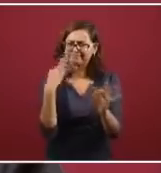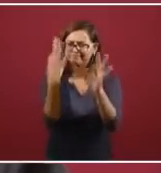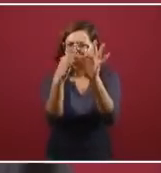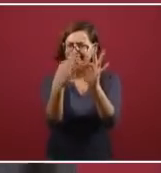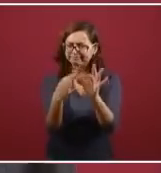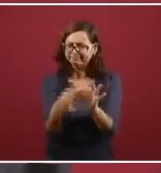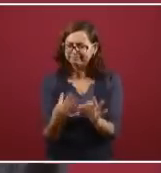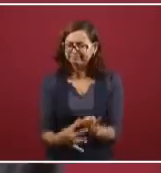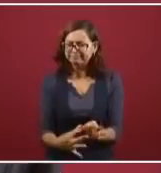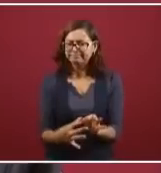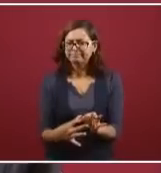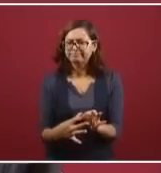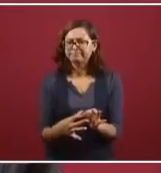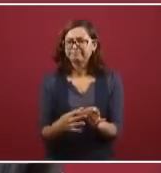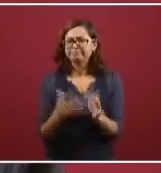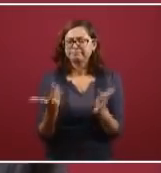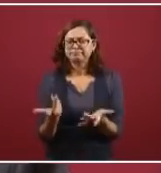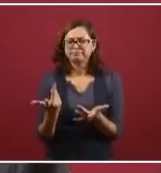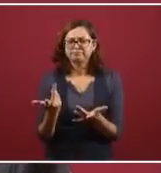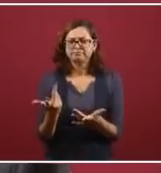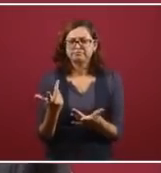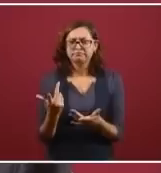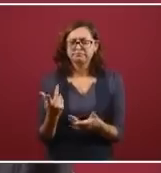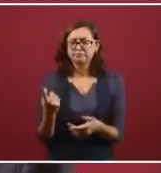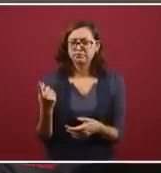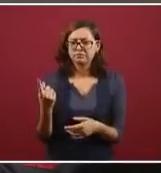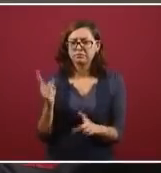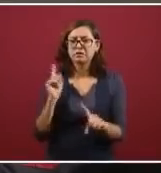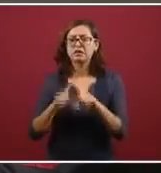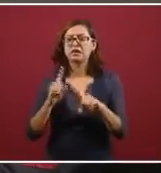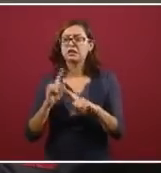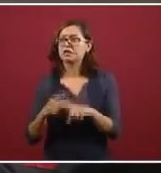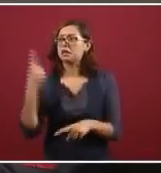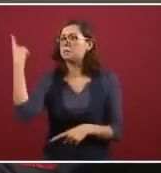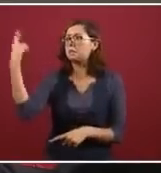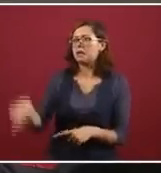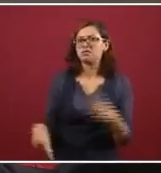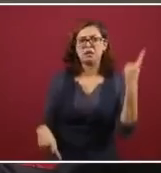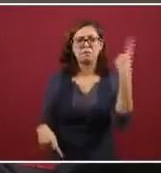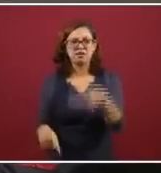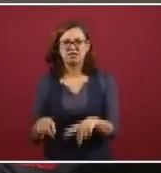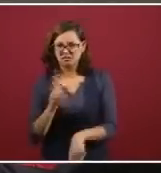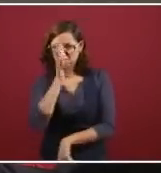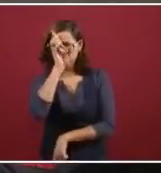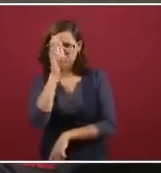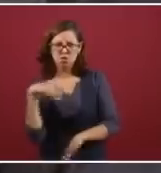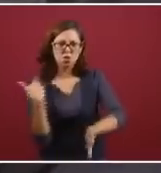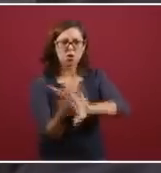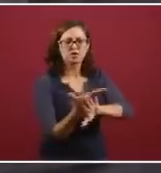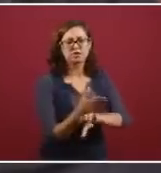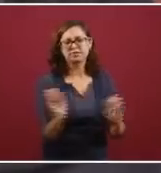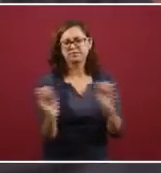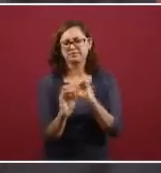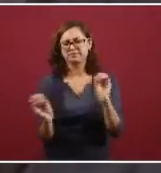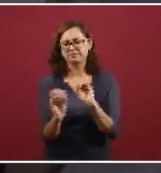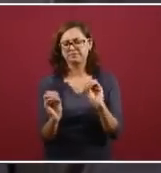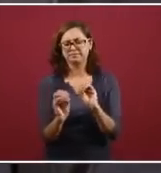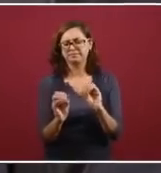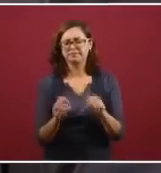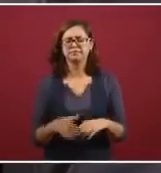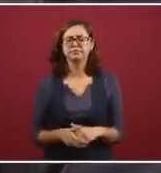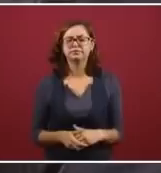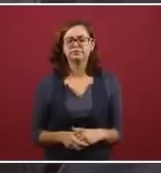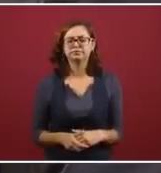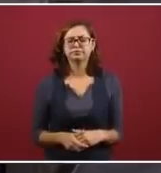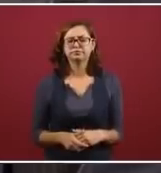sin consigna de perjudicar a nadie y buscando